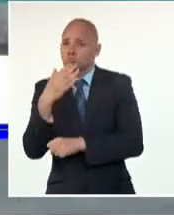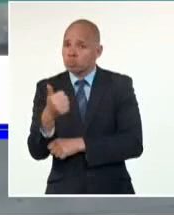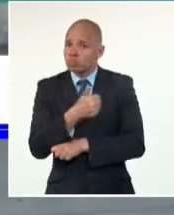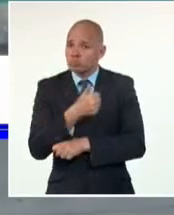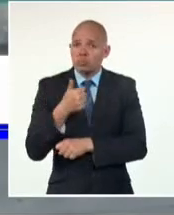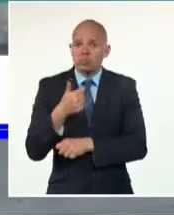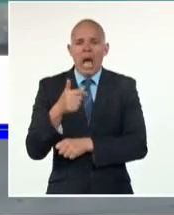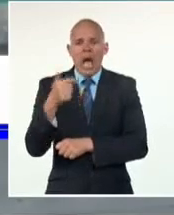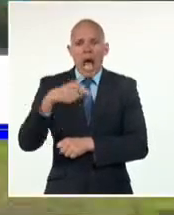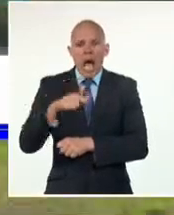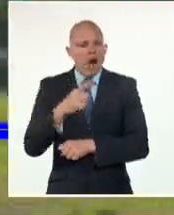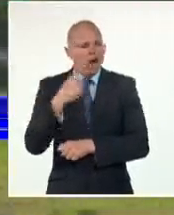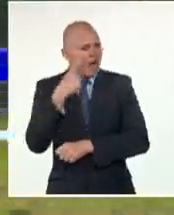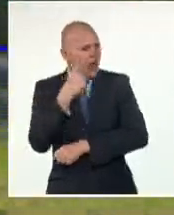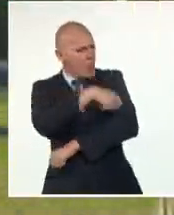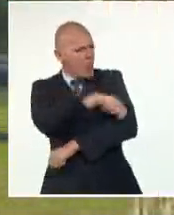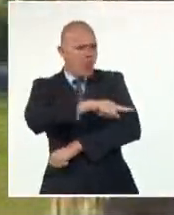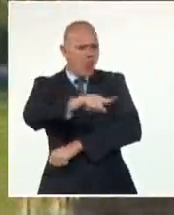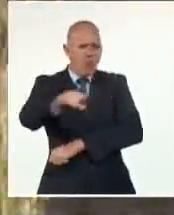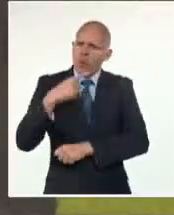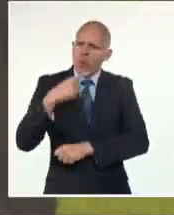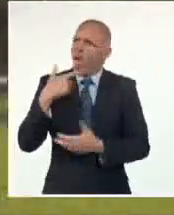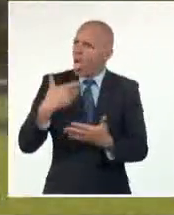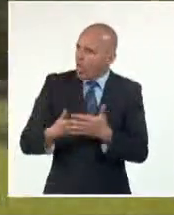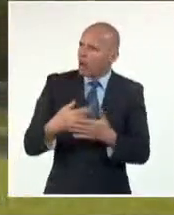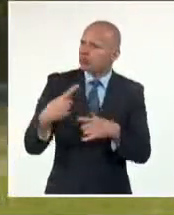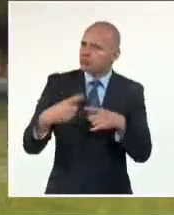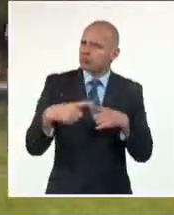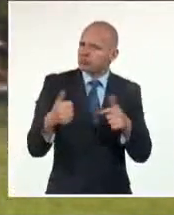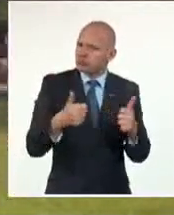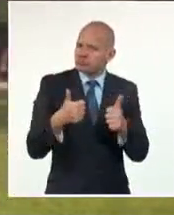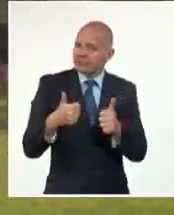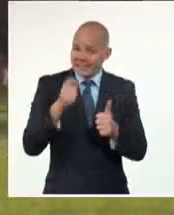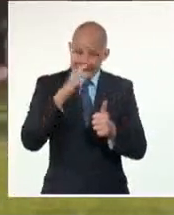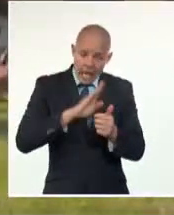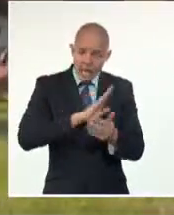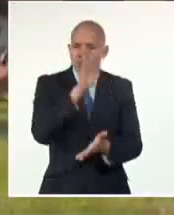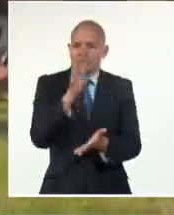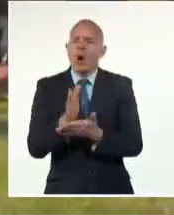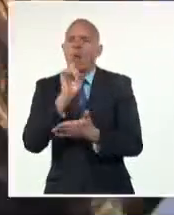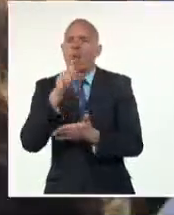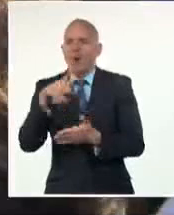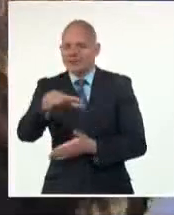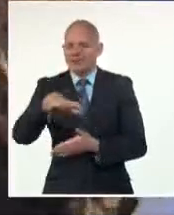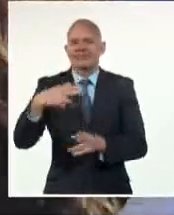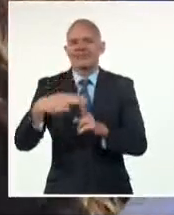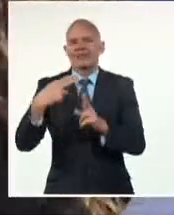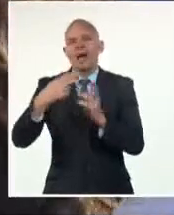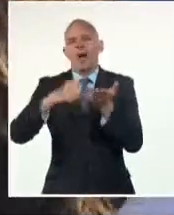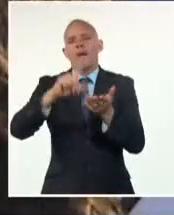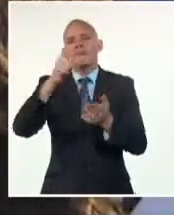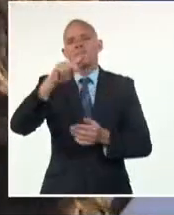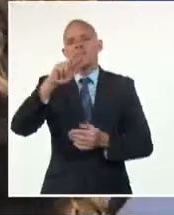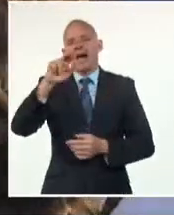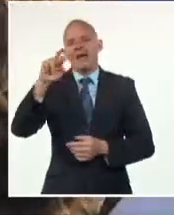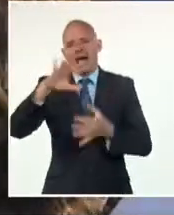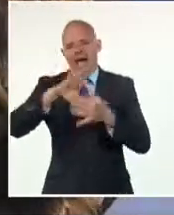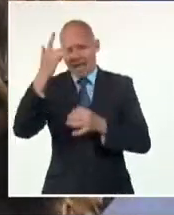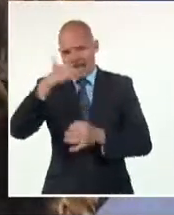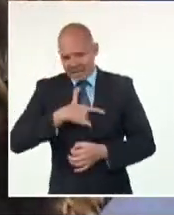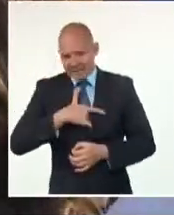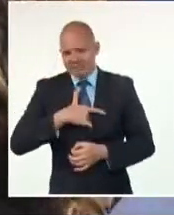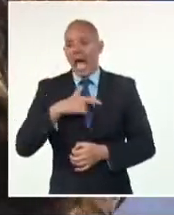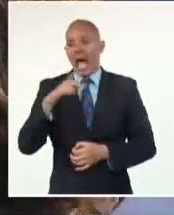más le ha impactado a la población. Luego llegaron hasta el Consejo Popular Párraga y en los alrededores de la escuela primaria Fernando Alfonso Torice